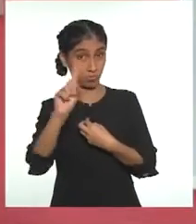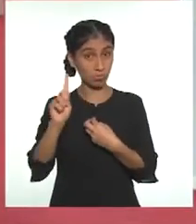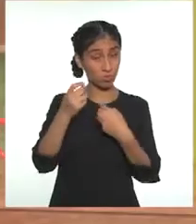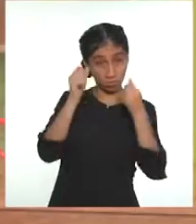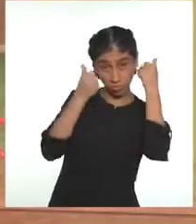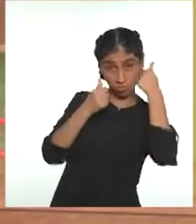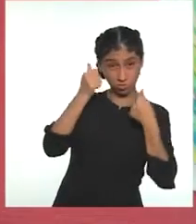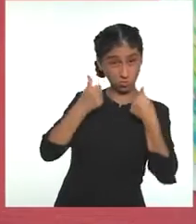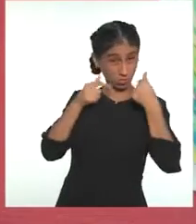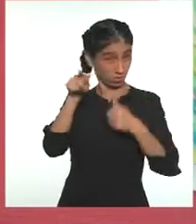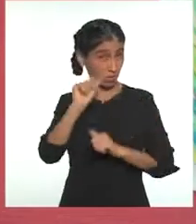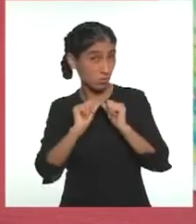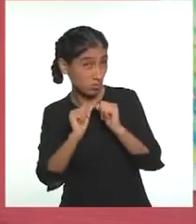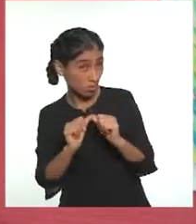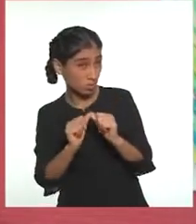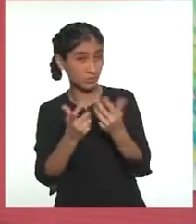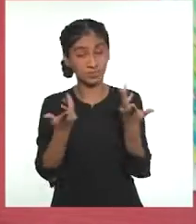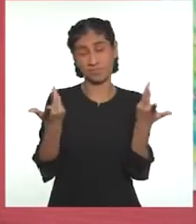¿Sigues con dudas?